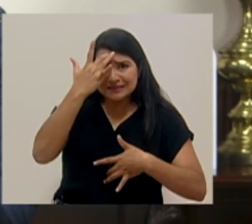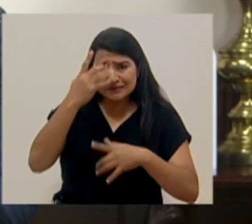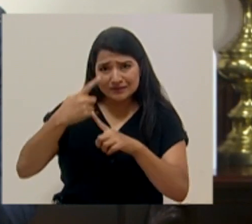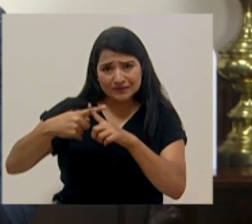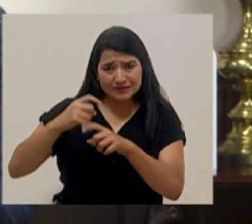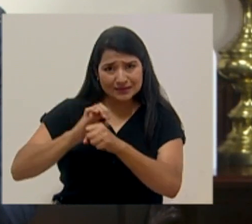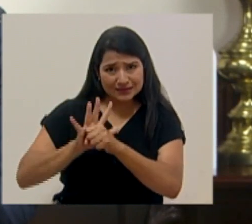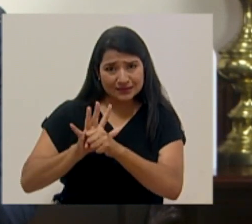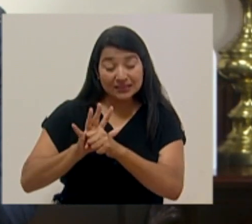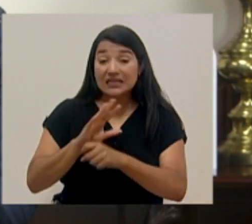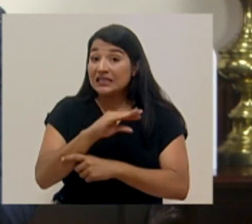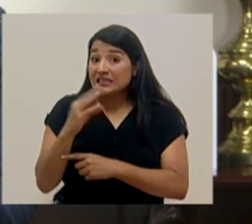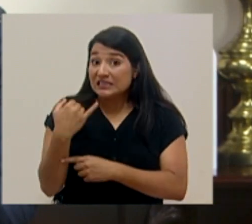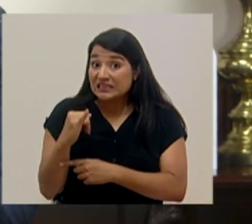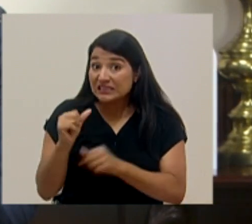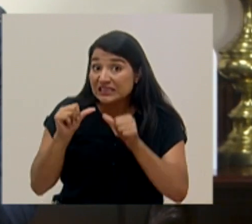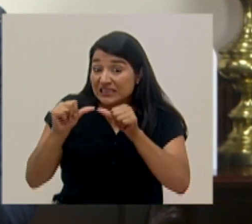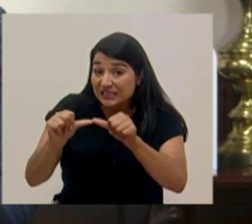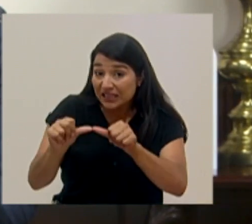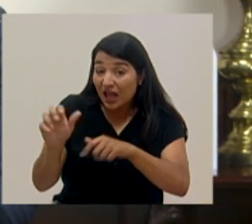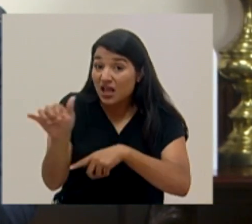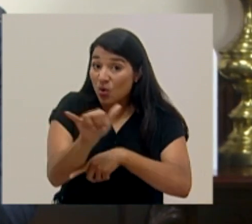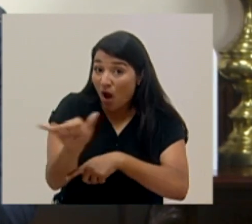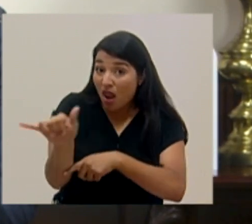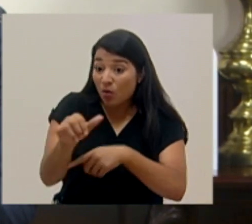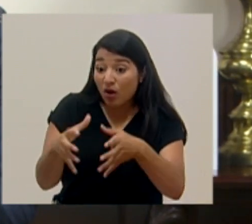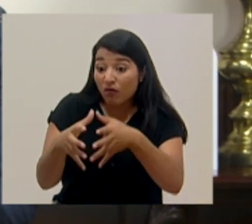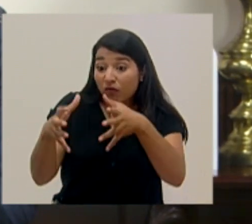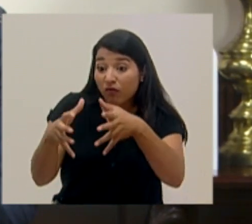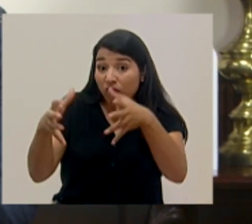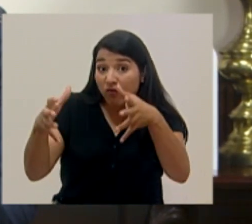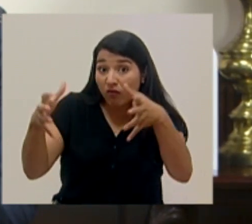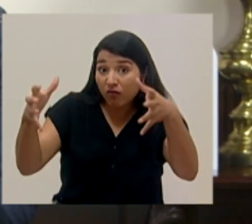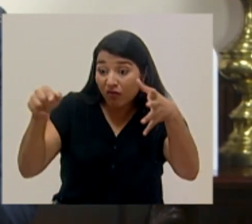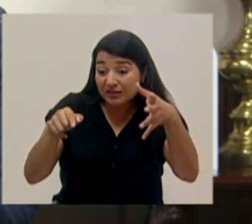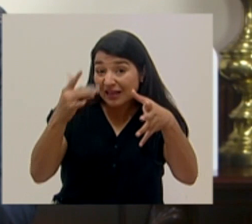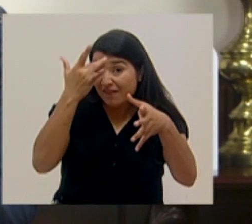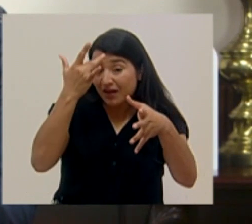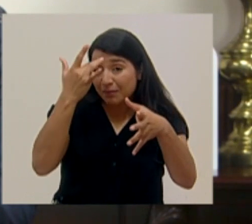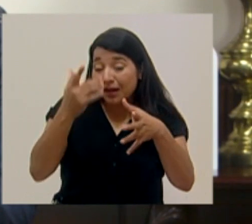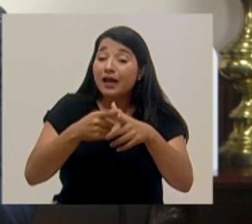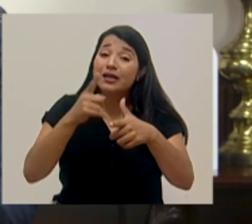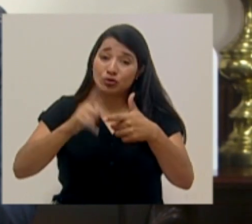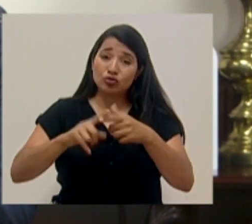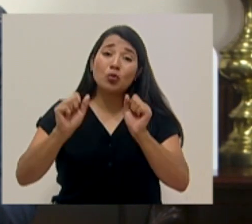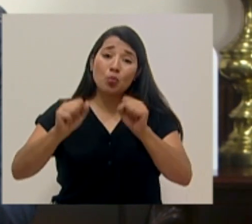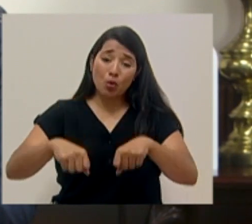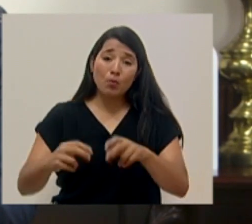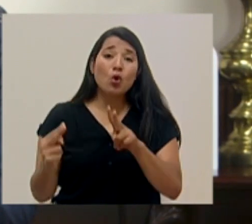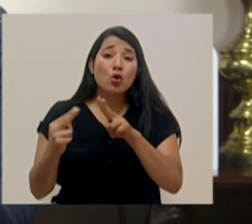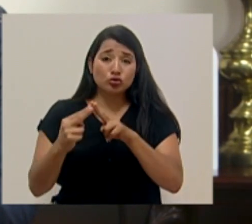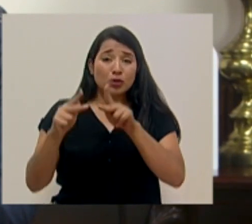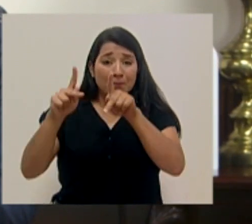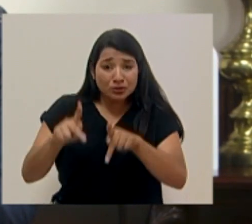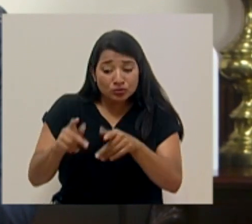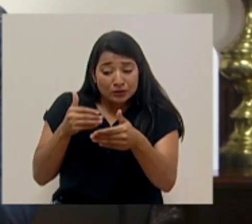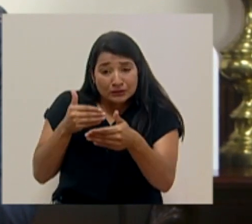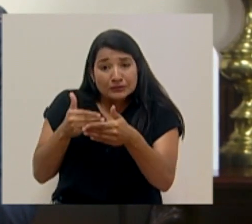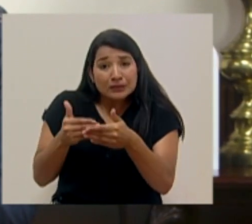así, cada vez más conoceremos historias de personas cercanas a las que no se les pudo salvar la